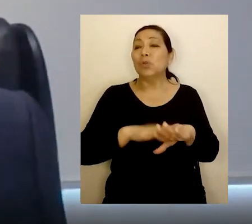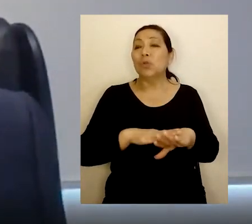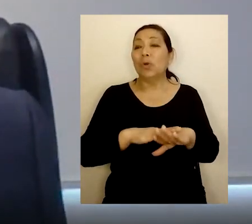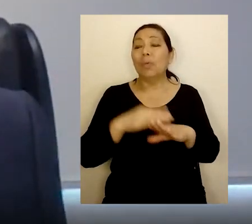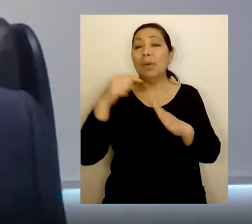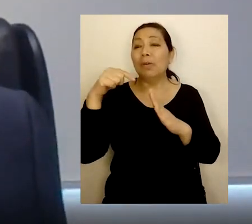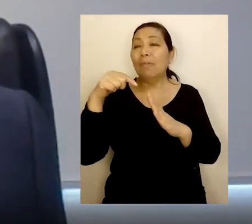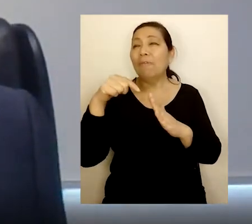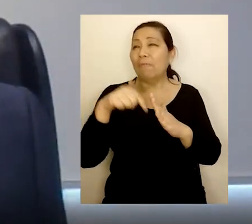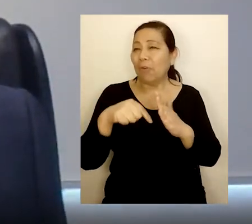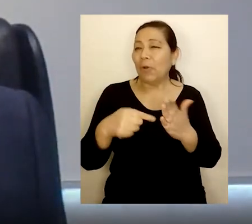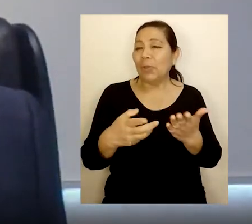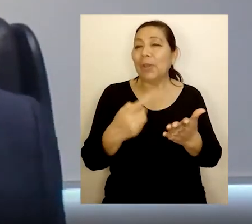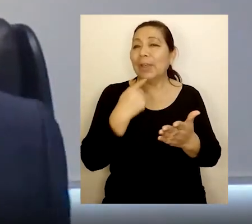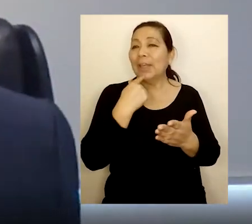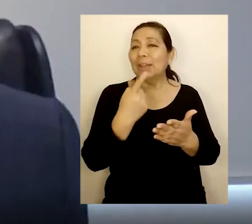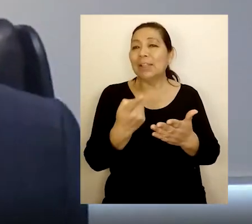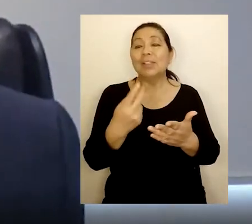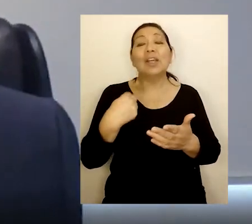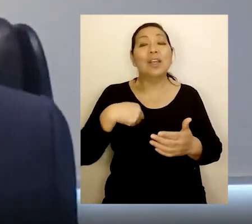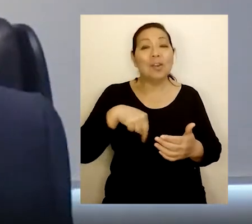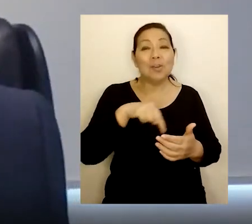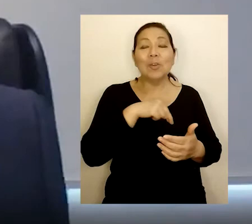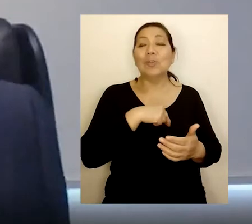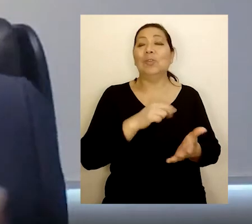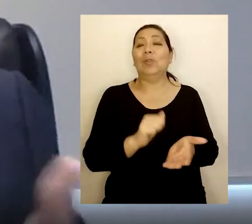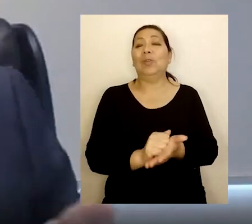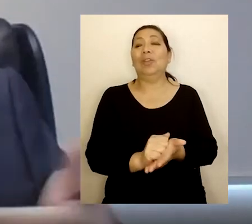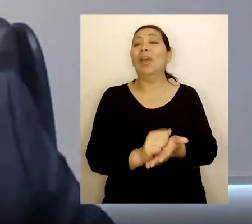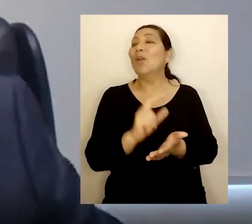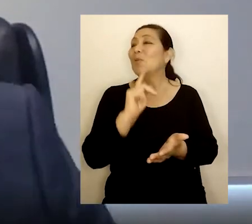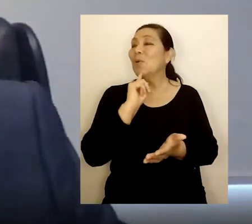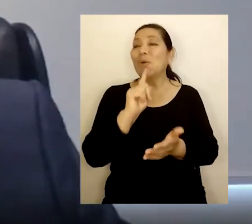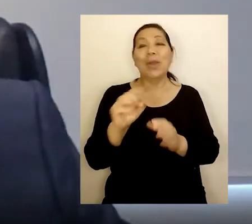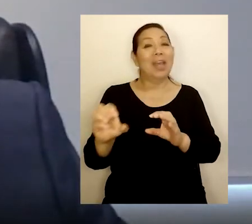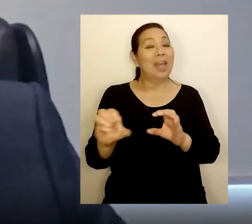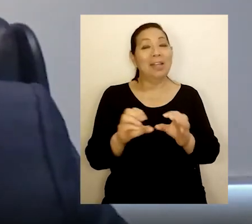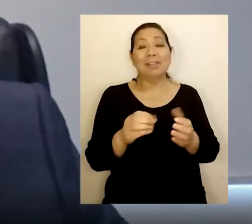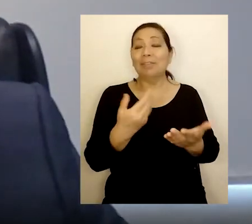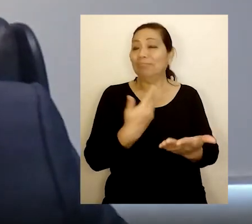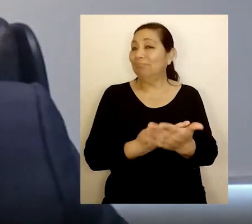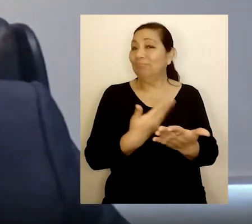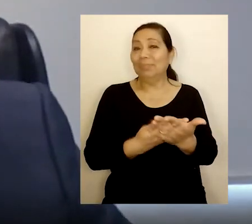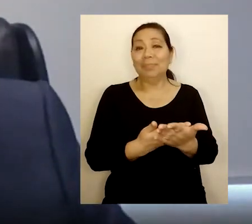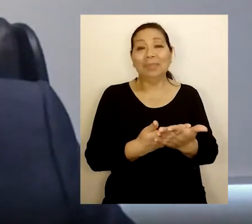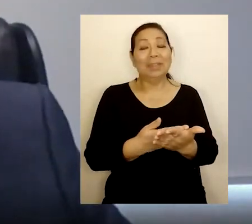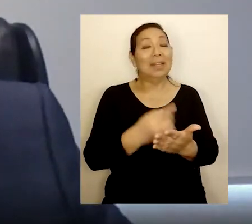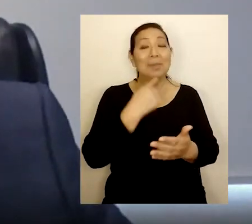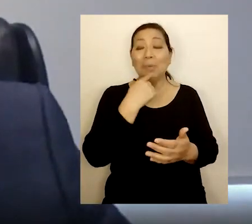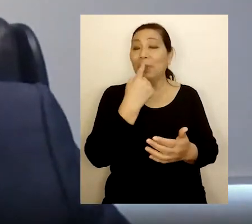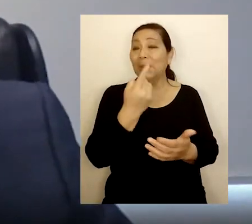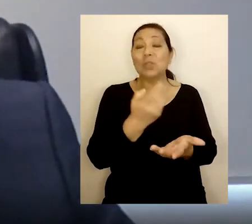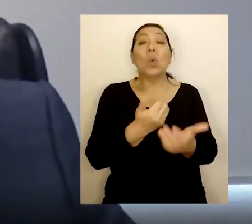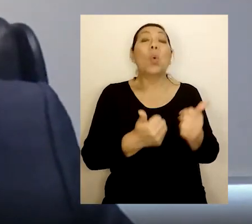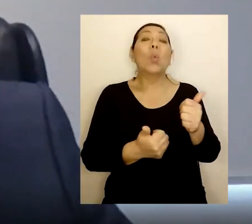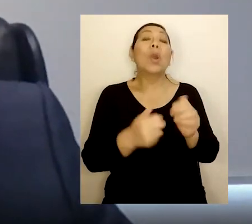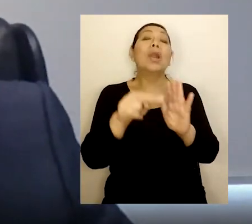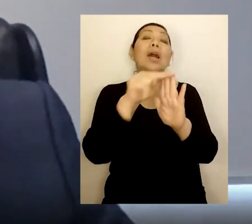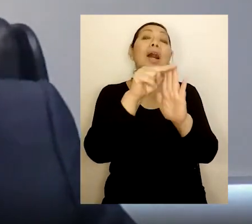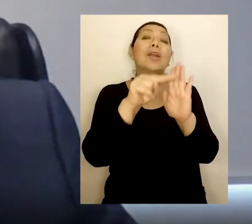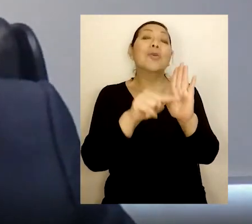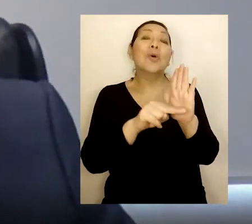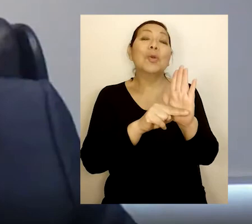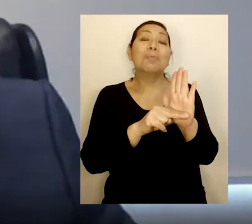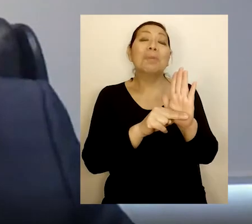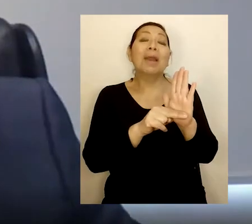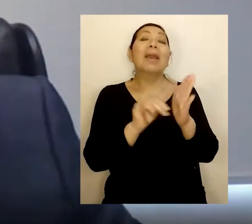sobre fondo y señala de que nosotros no hemos acreditado ni señalado cuál norma